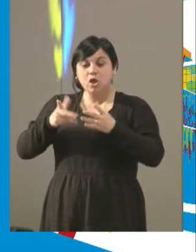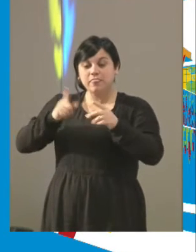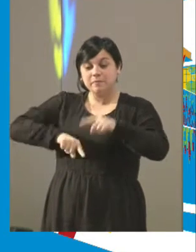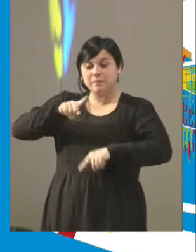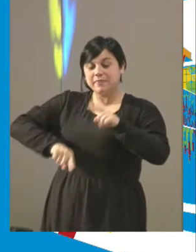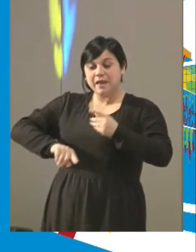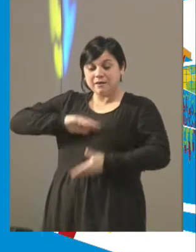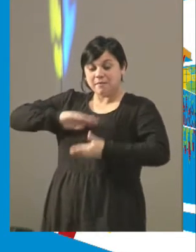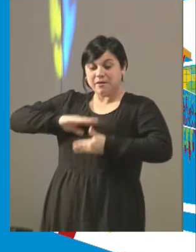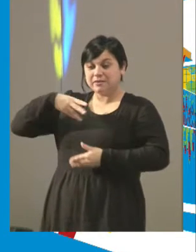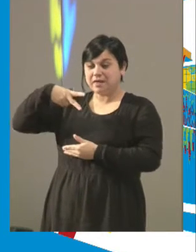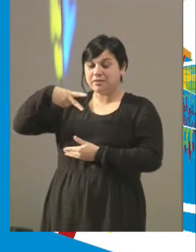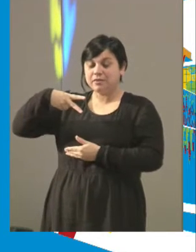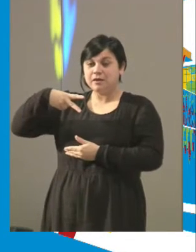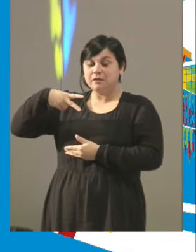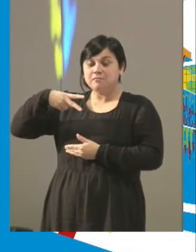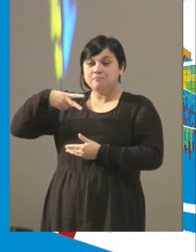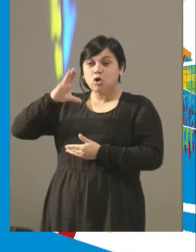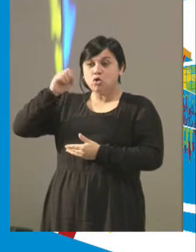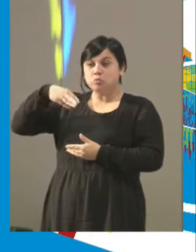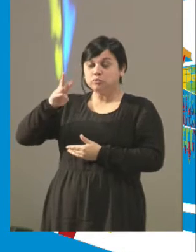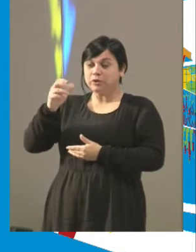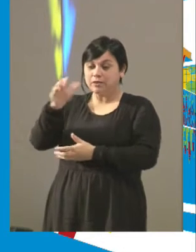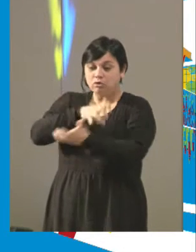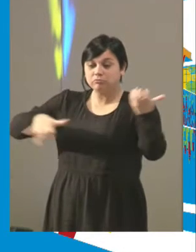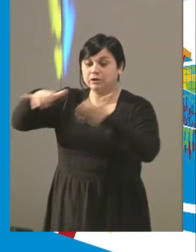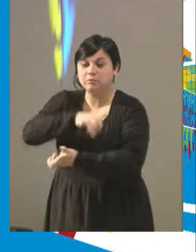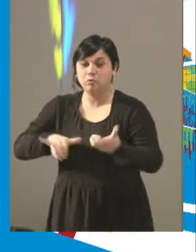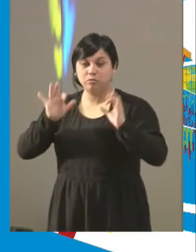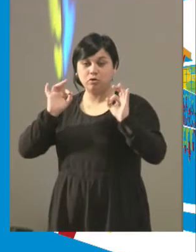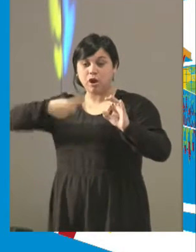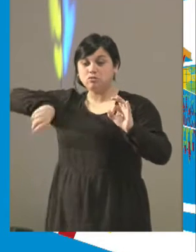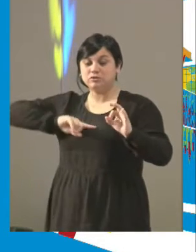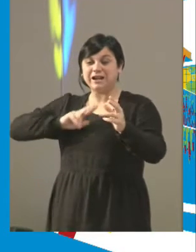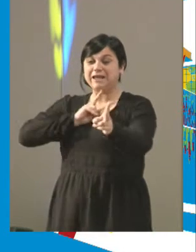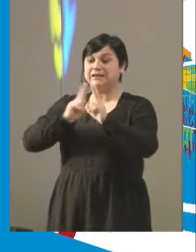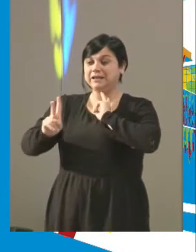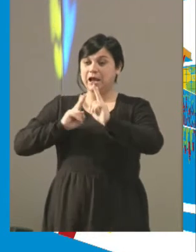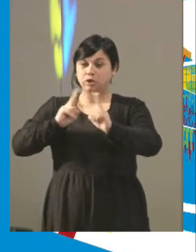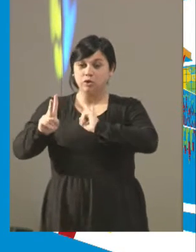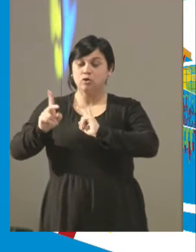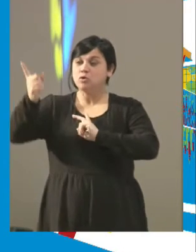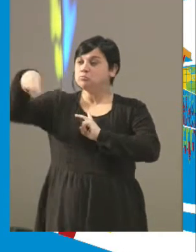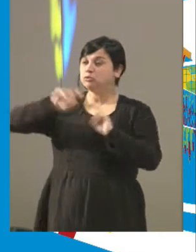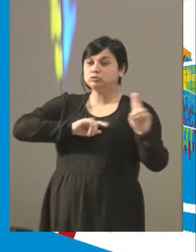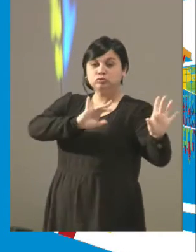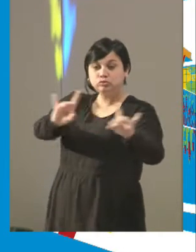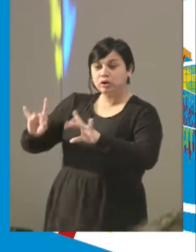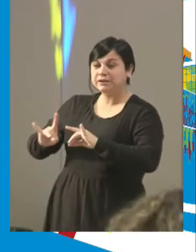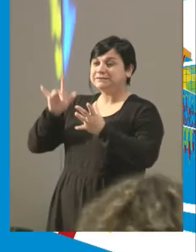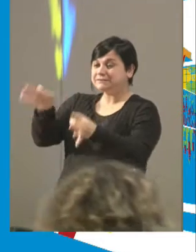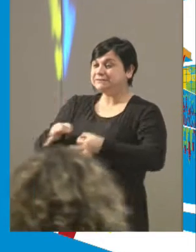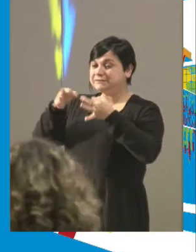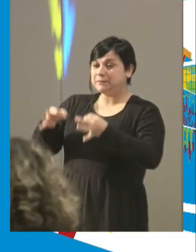computación, de repente se han vuelto súper útiles y están revolucionando completamente pues, nuestra interacción. Lo tocáis vosotros cada vez que habláis